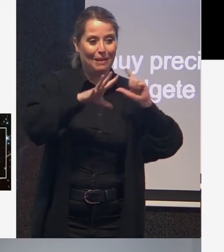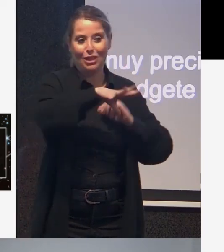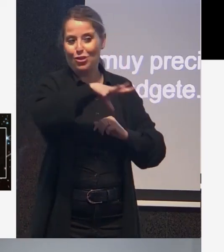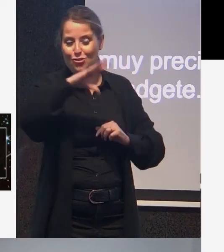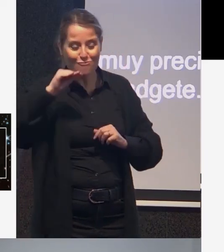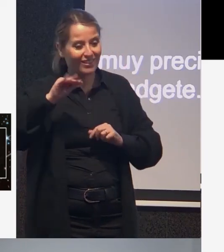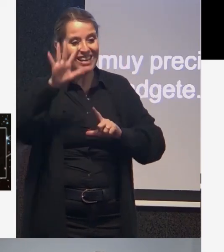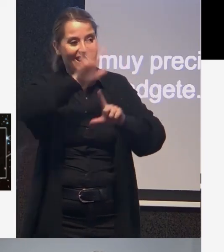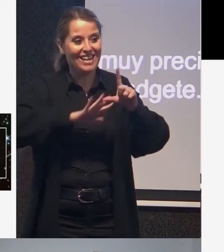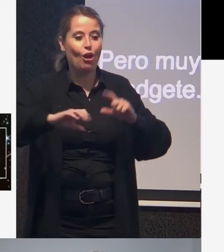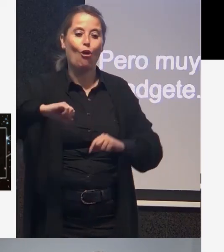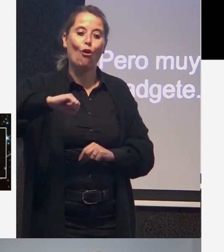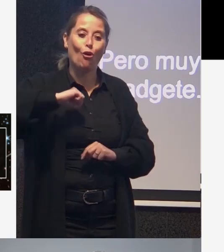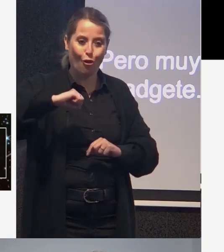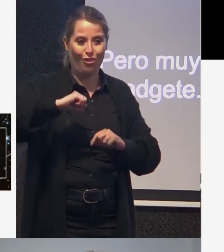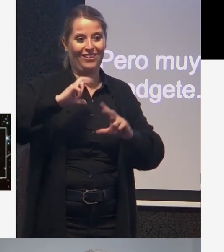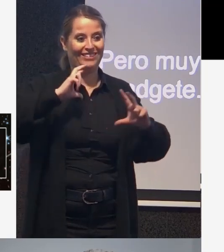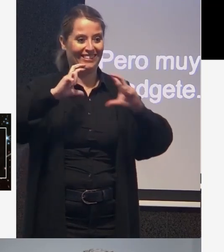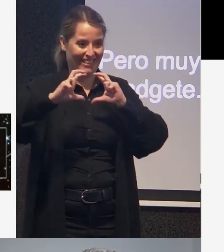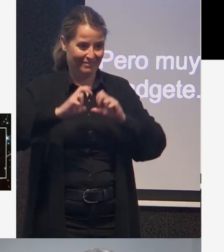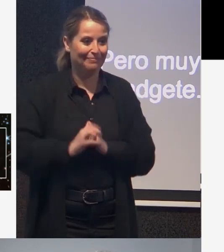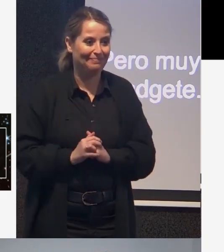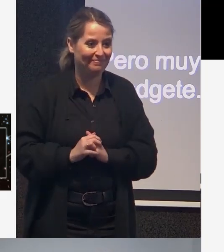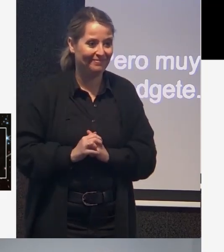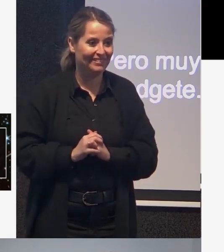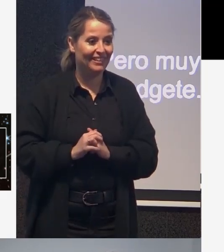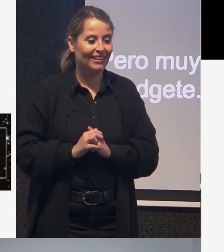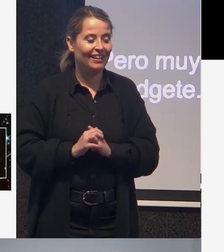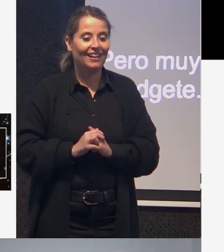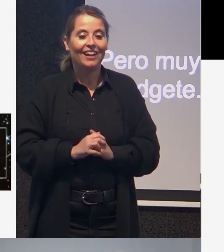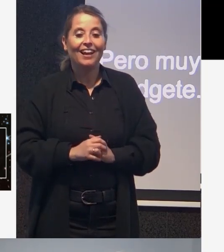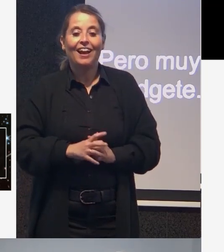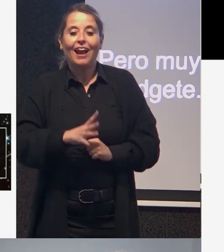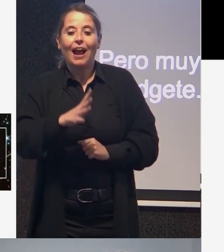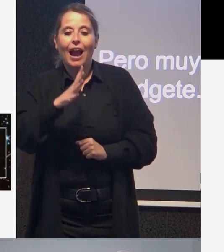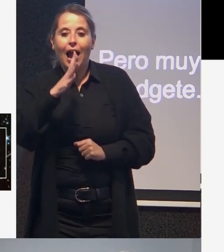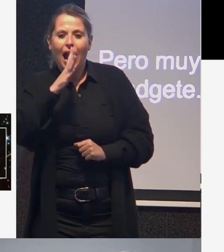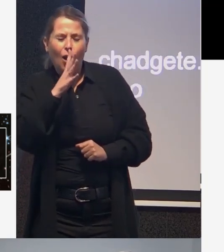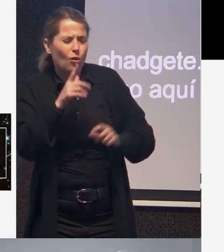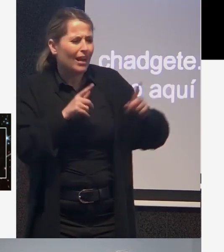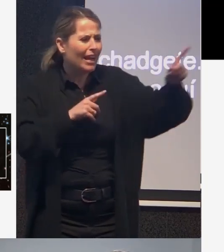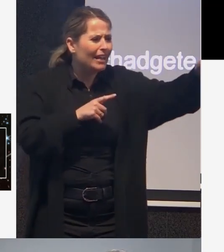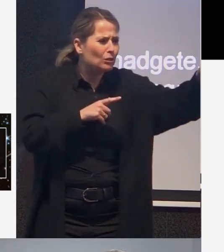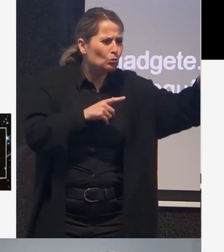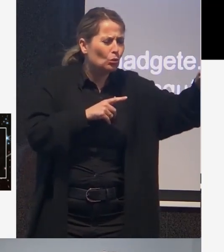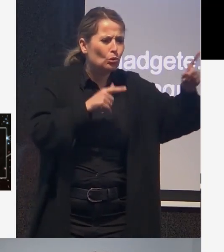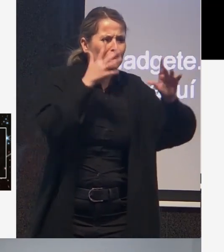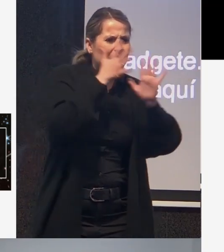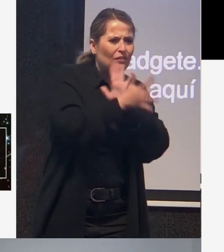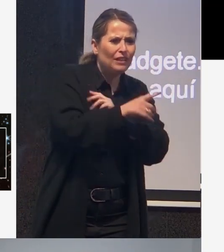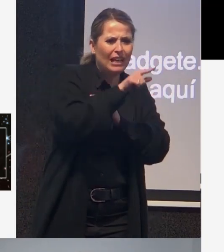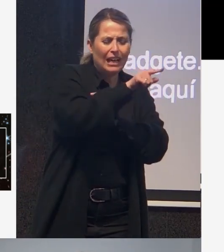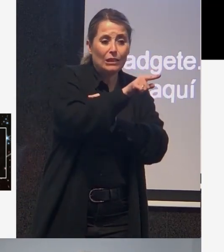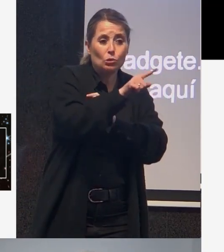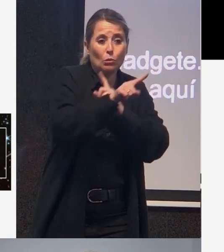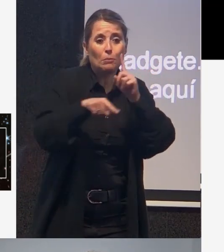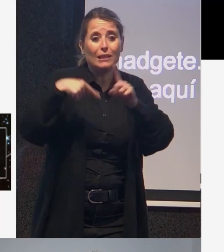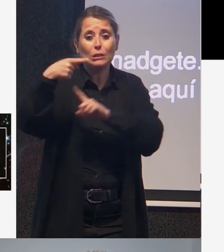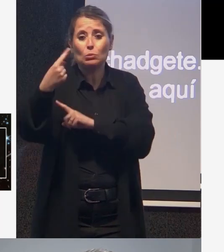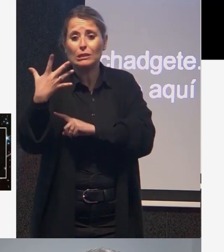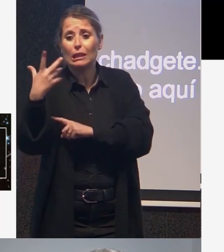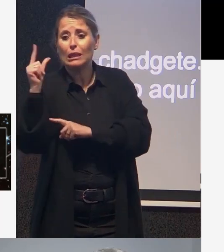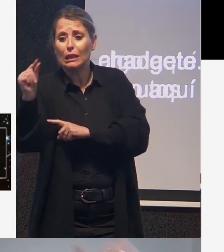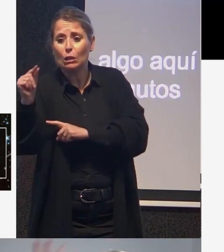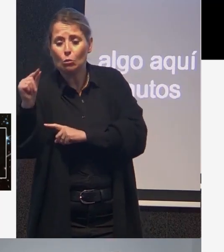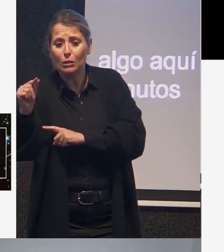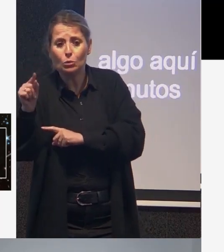Es el espacio y esta capacidad de ahora hablo de algo aquí y ahora significa esto, pero dentro de 5